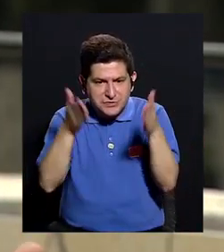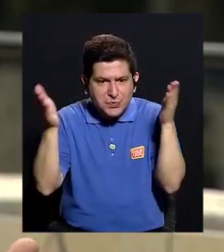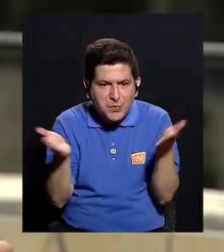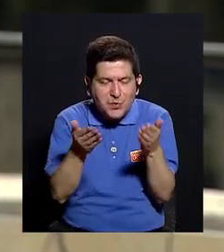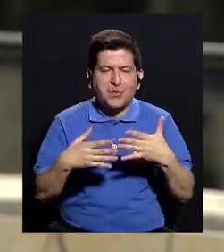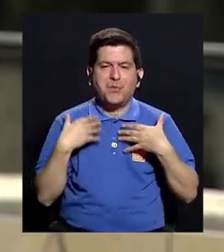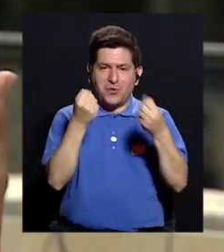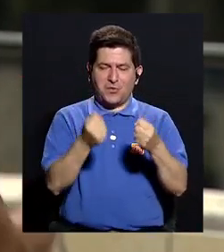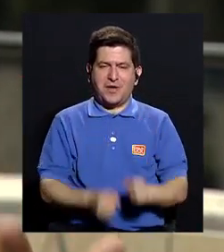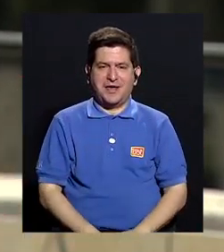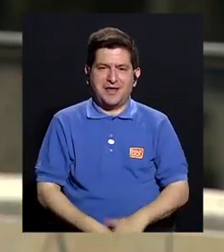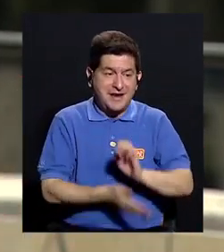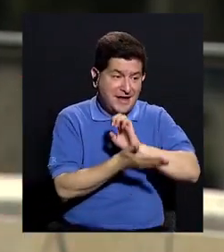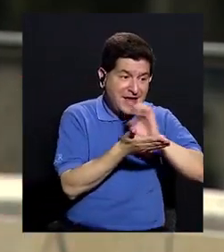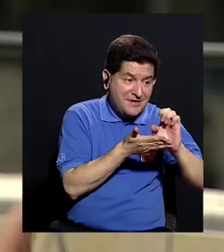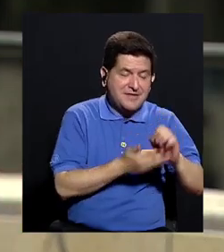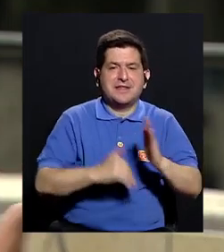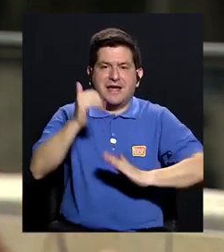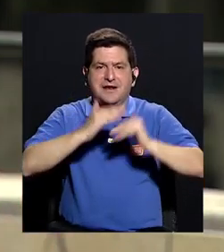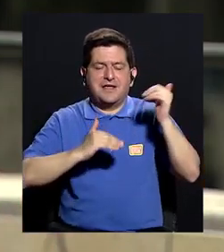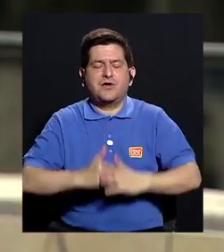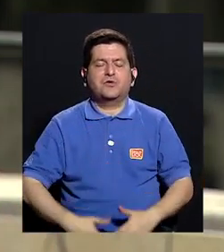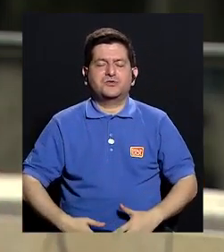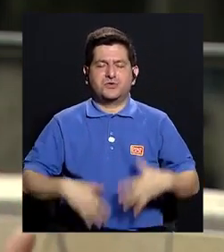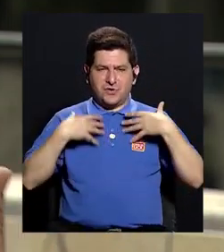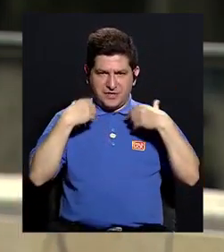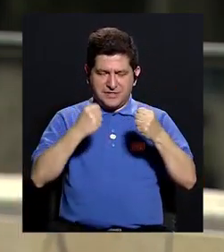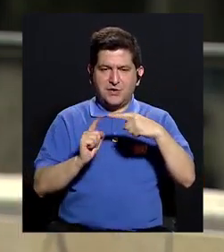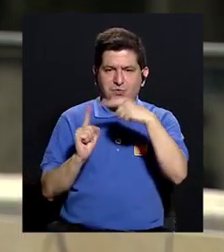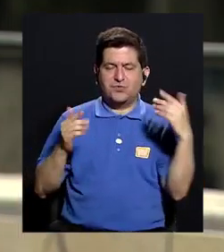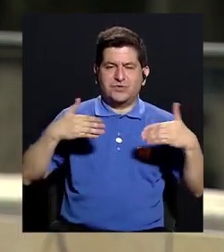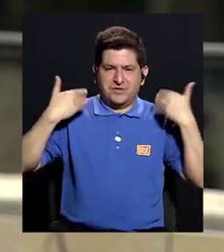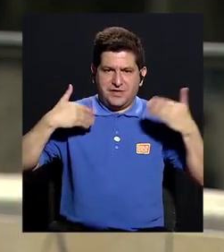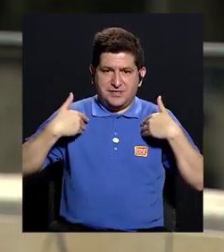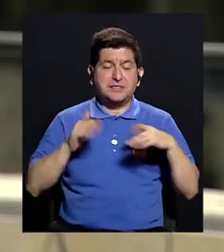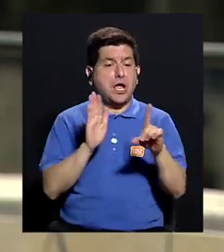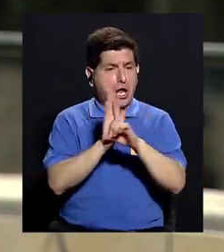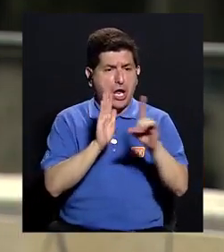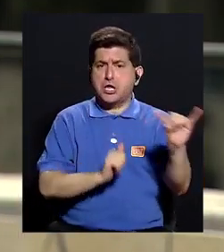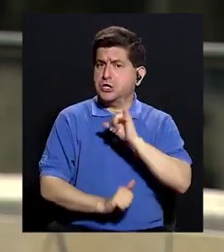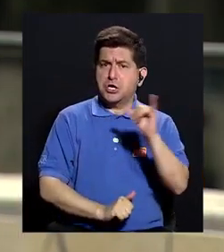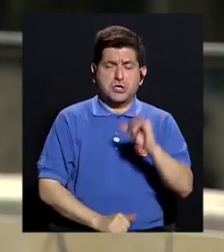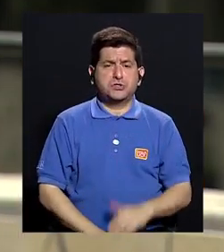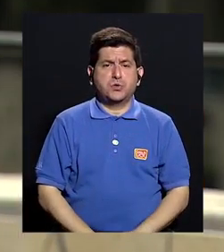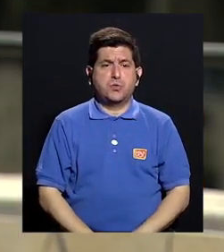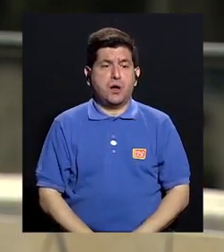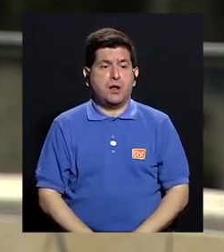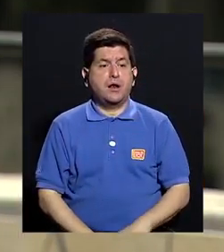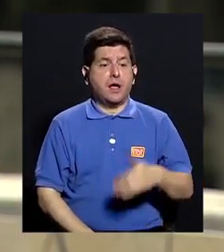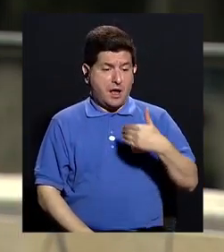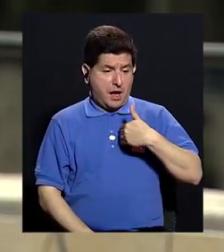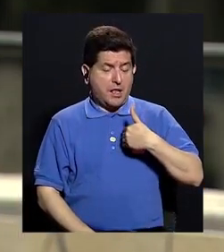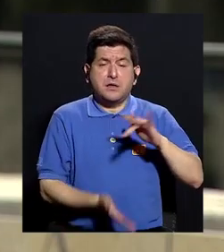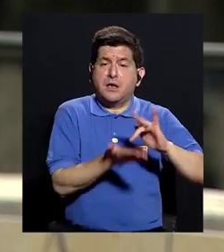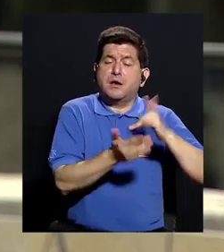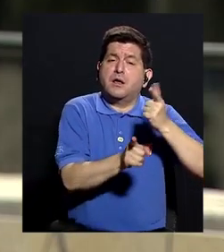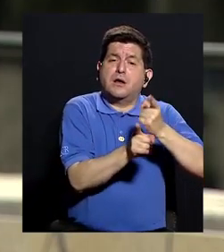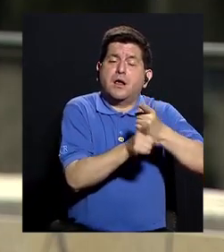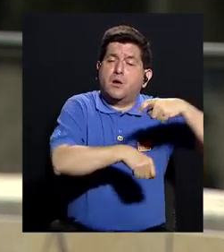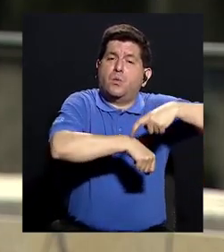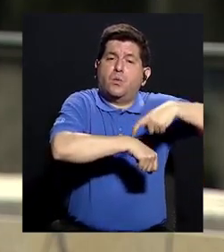de la salud, prevenir, construir mi salud desde la alegría, es un derecho en salud, tan derecho como el de que haya los